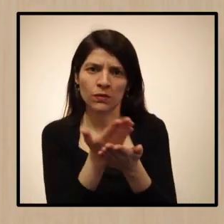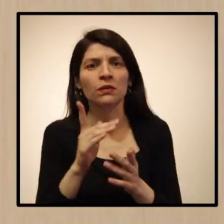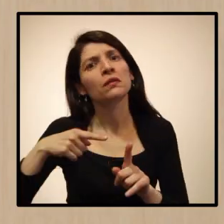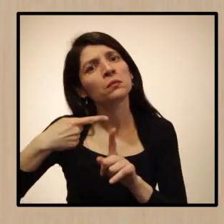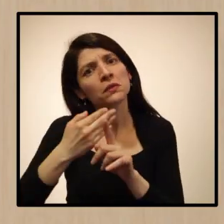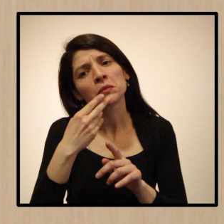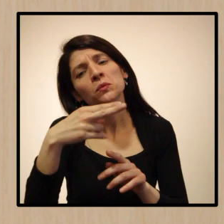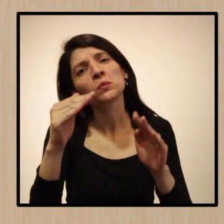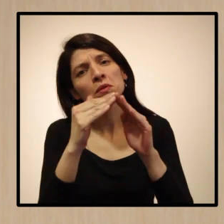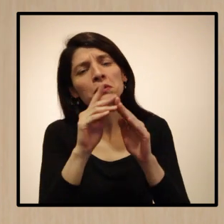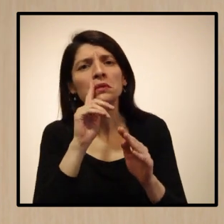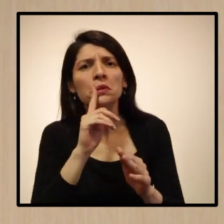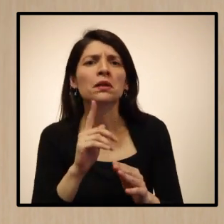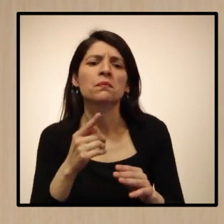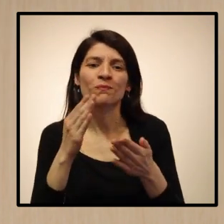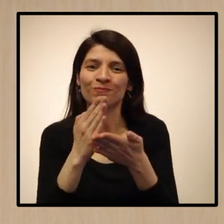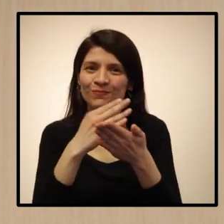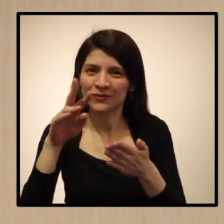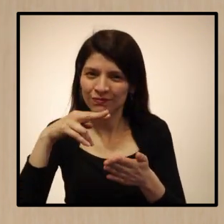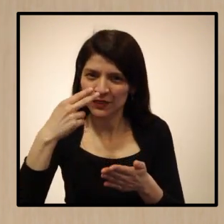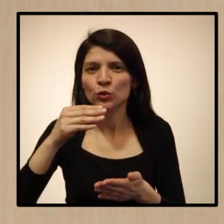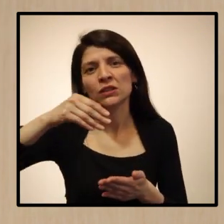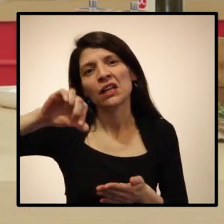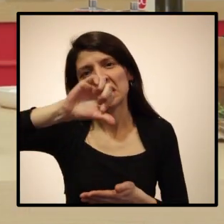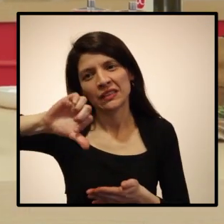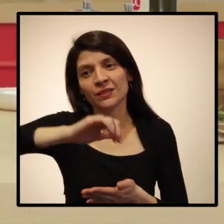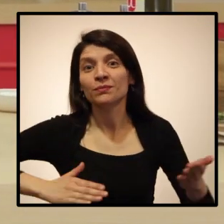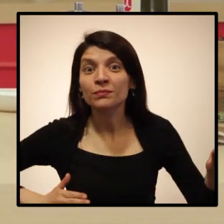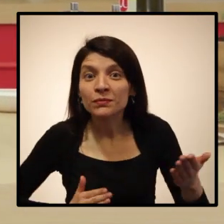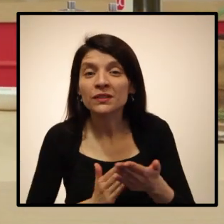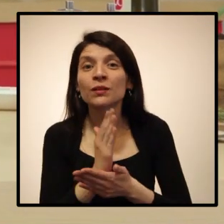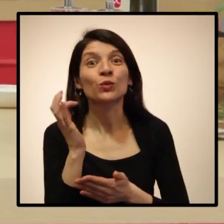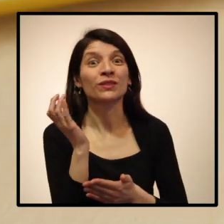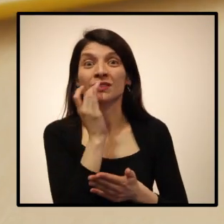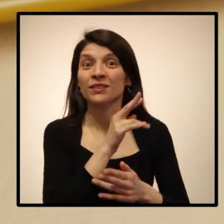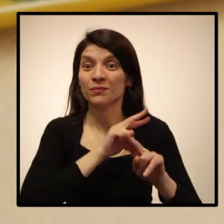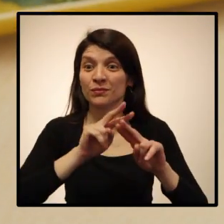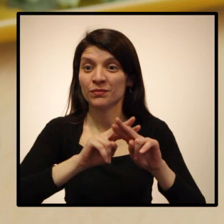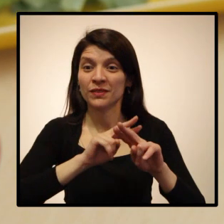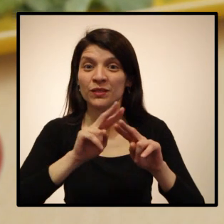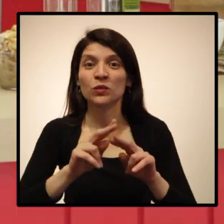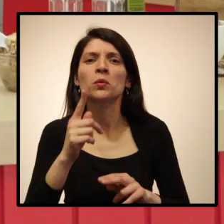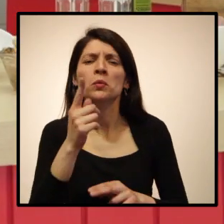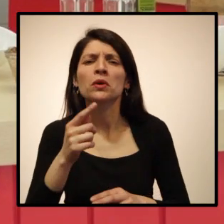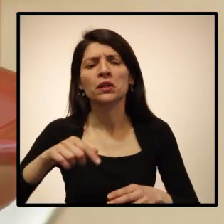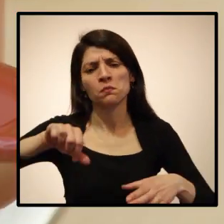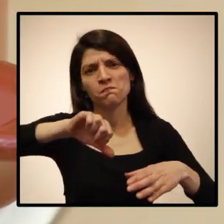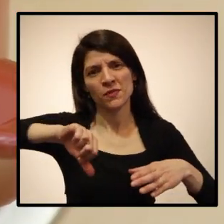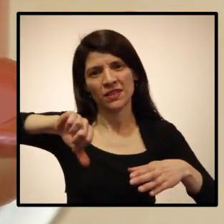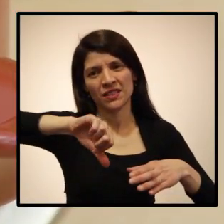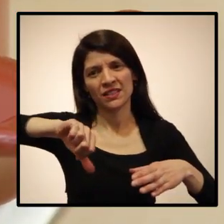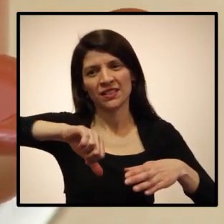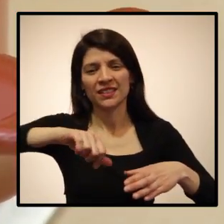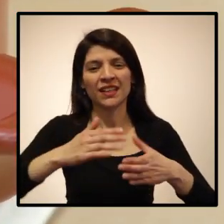necesitaremos ingredientes que ya tenemos en la casa como cilantro, sal y aceite. Vamos a partir con esta rica preparación tomando un poquito de aceite. Tenemos listo nuestro